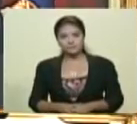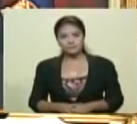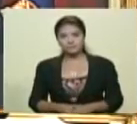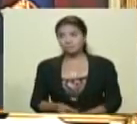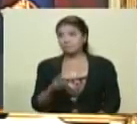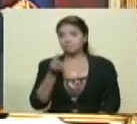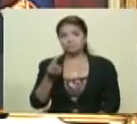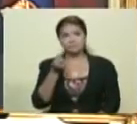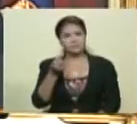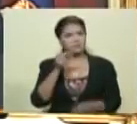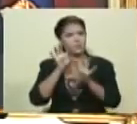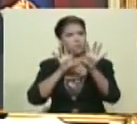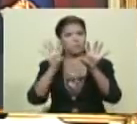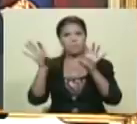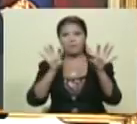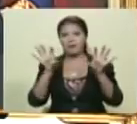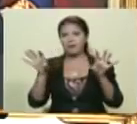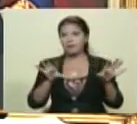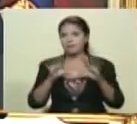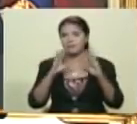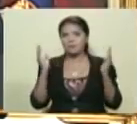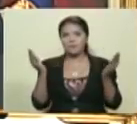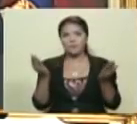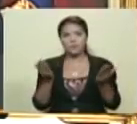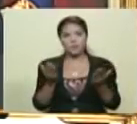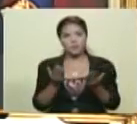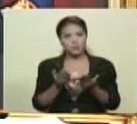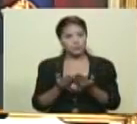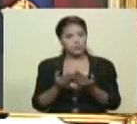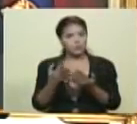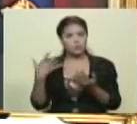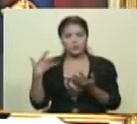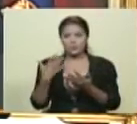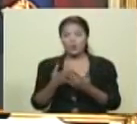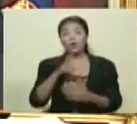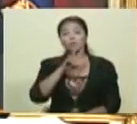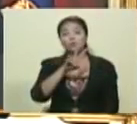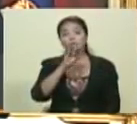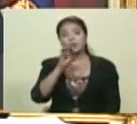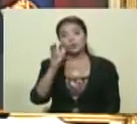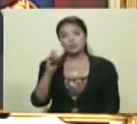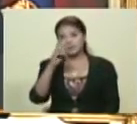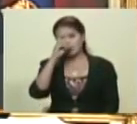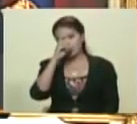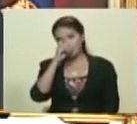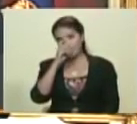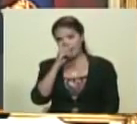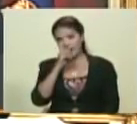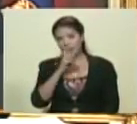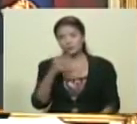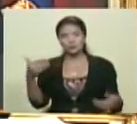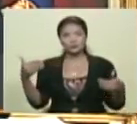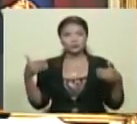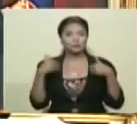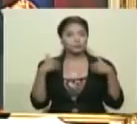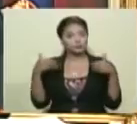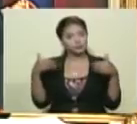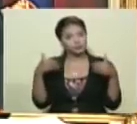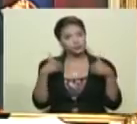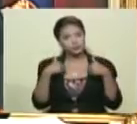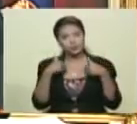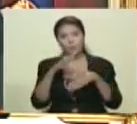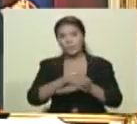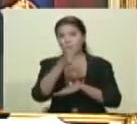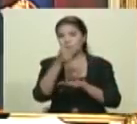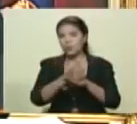Ninguna región del mundo durante los últimos 200 años sufrió tanto el acoso de un